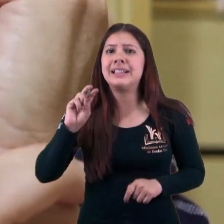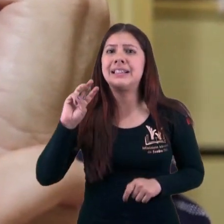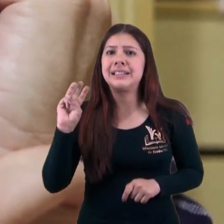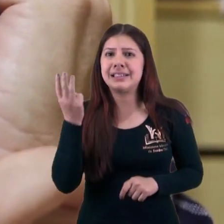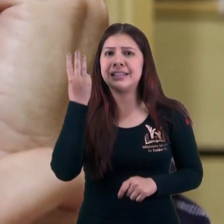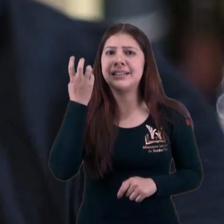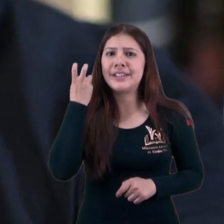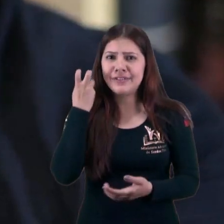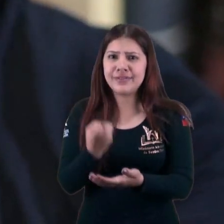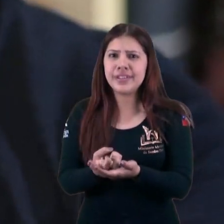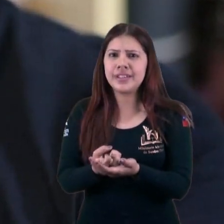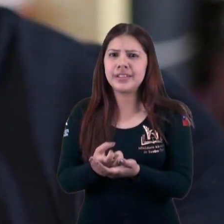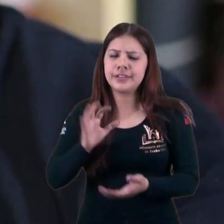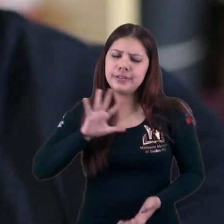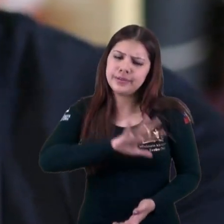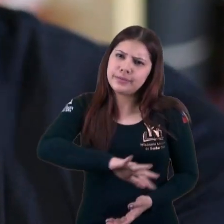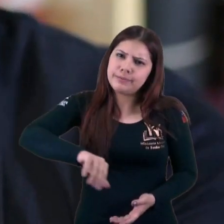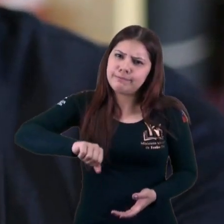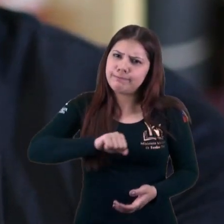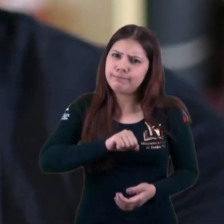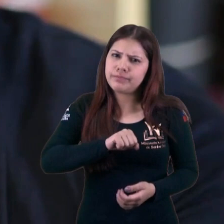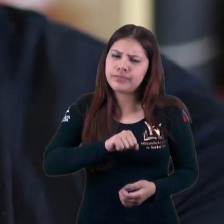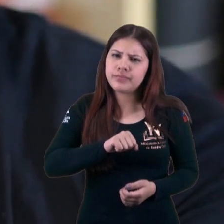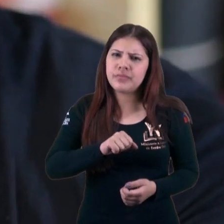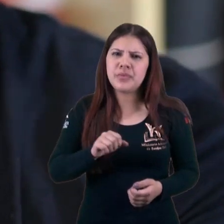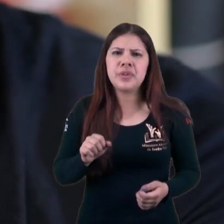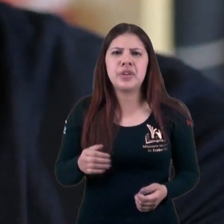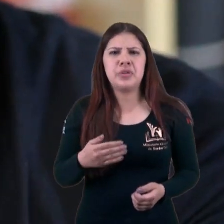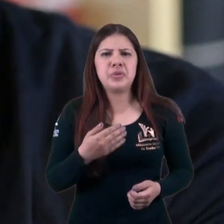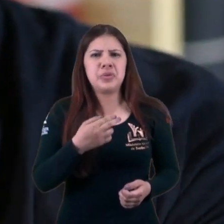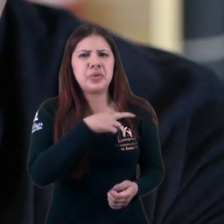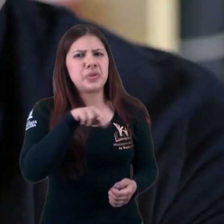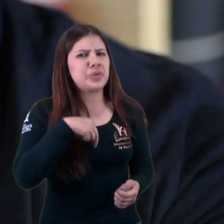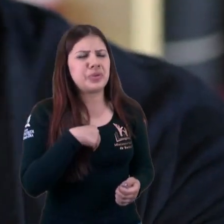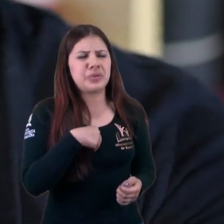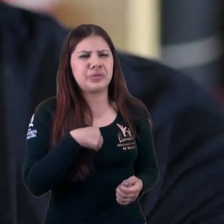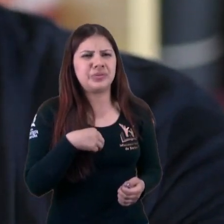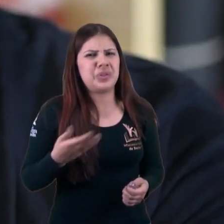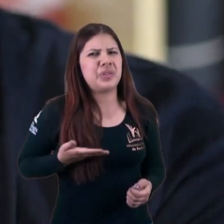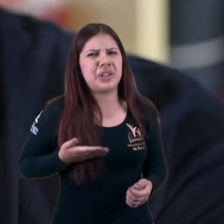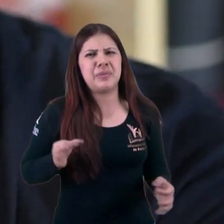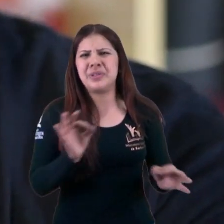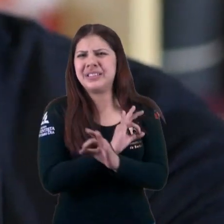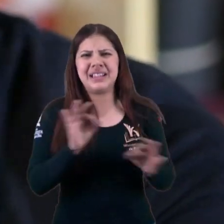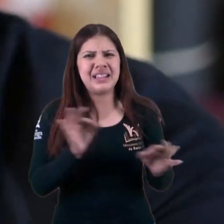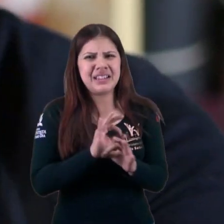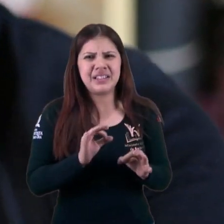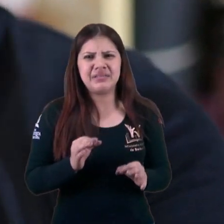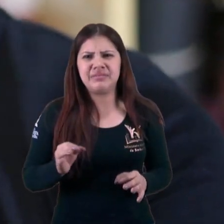que lo asaltaban. Estamos en quiebra. Definitivamente quebramos. Sin trabajo,